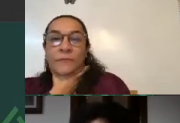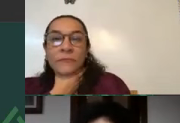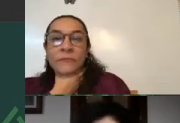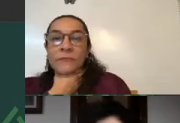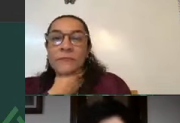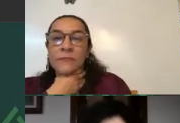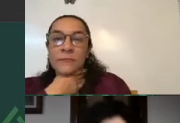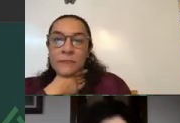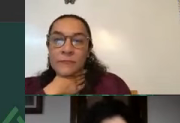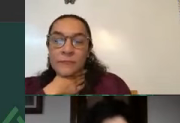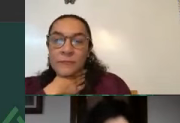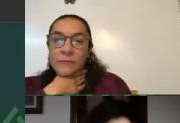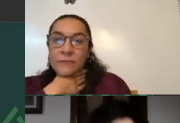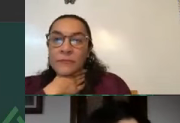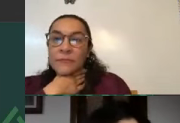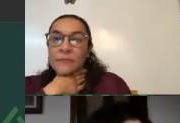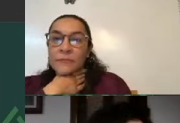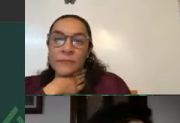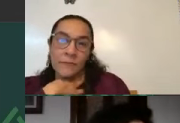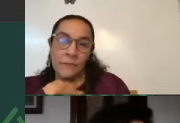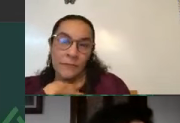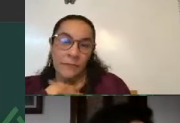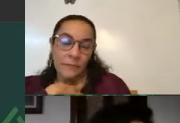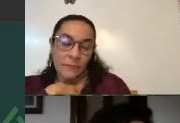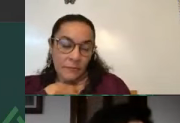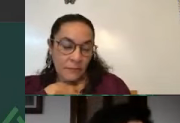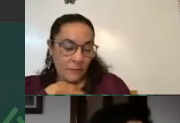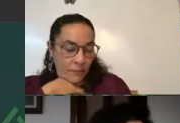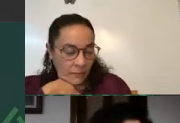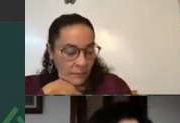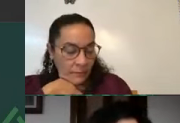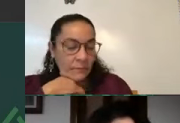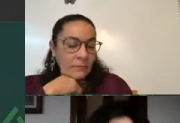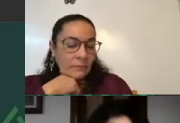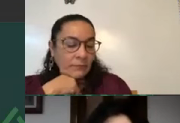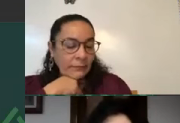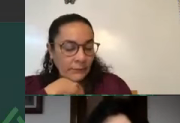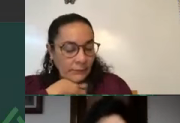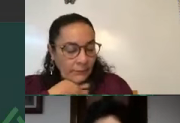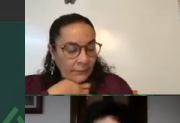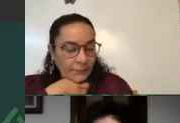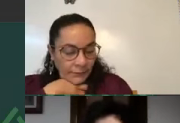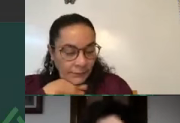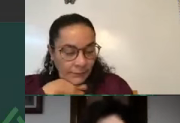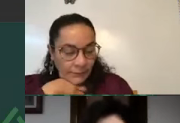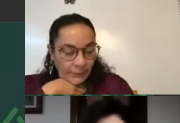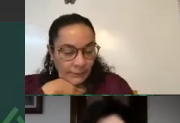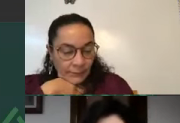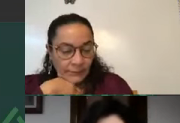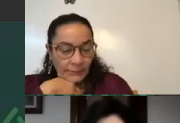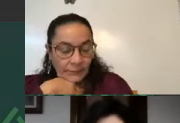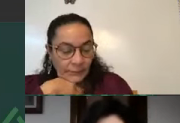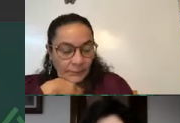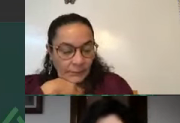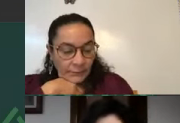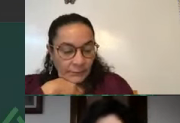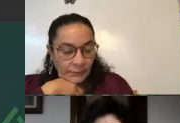civiles, personas afectadas por el sismo del 17, así como beneficiarios de los